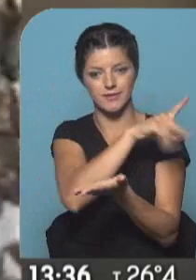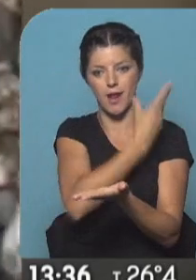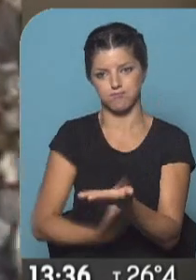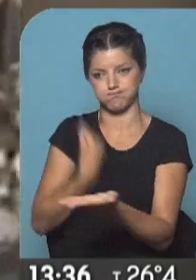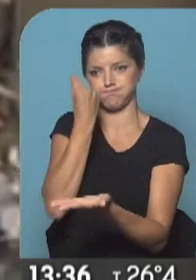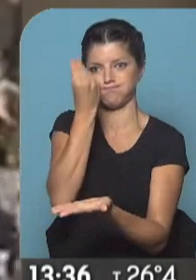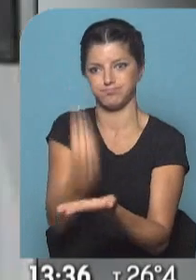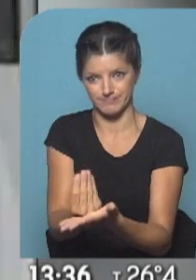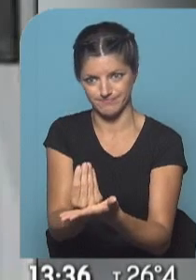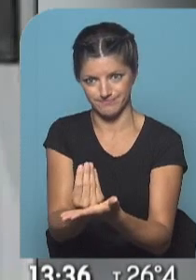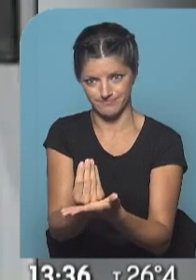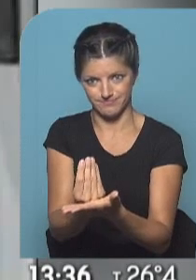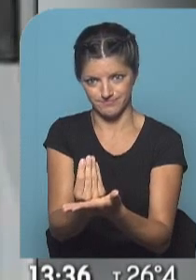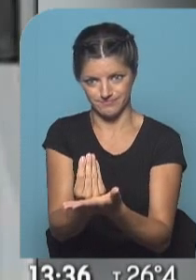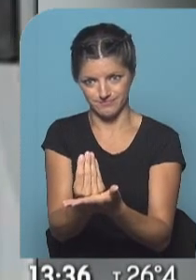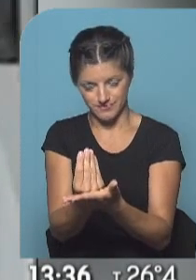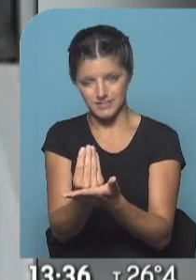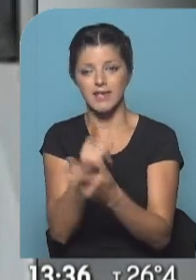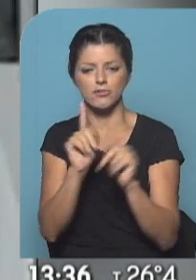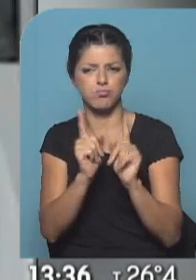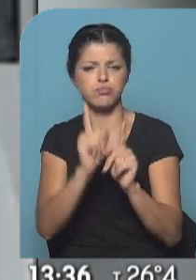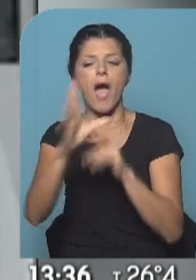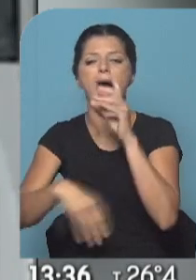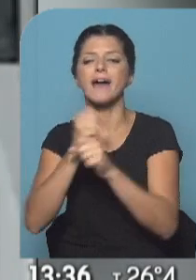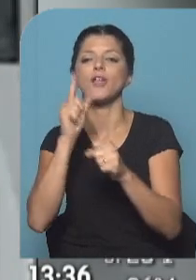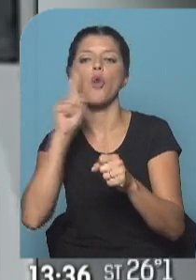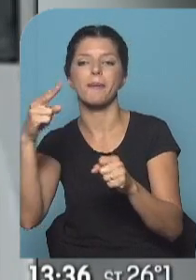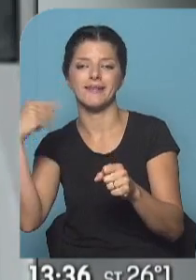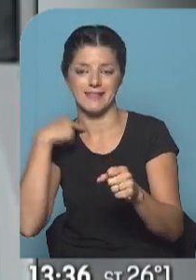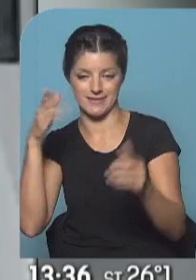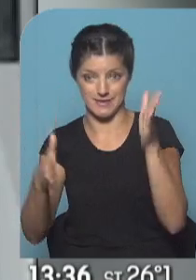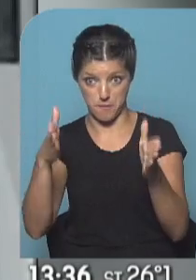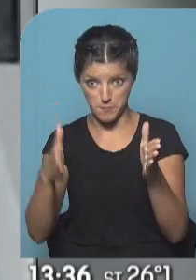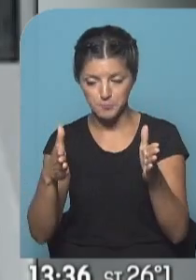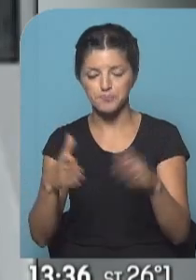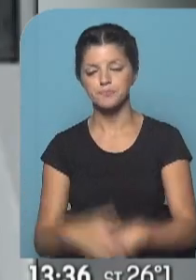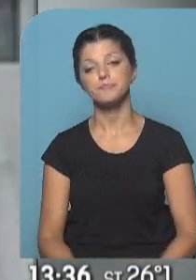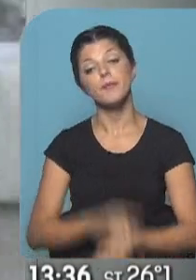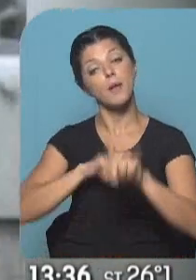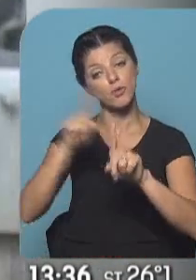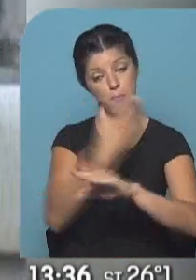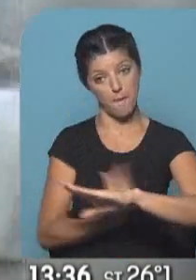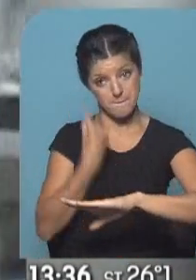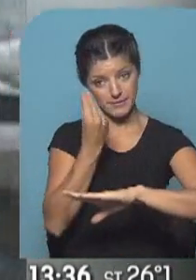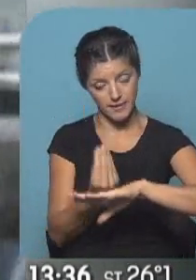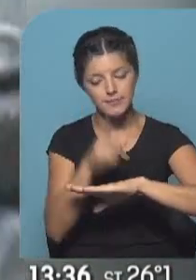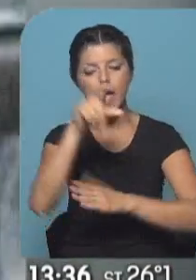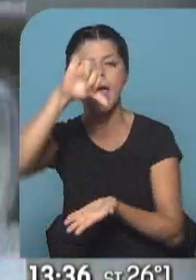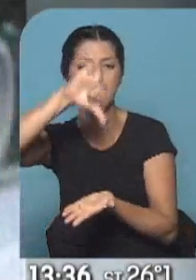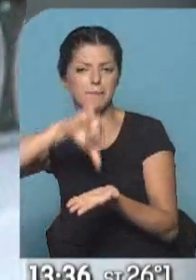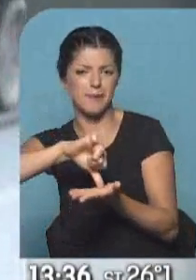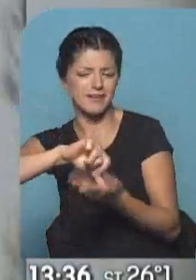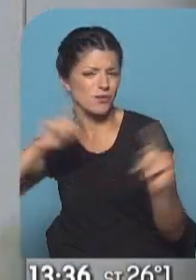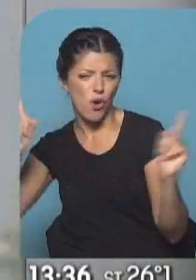presidencia de la República, sitial que ocupó hasta 2013. Durante su administración, Georgia libró una corta pero